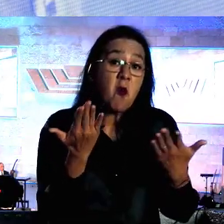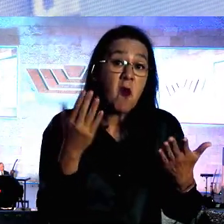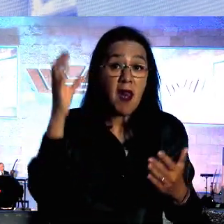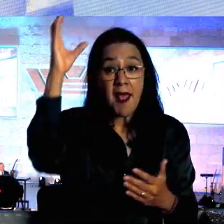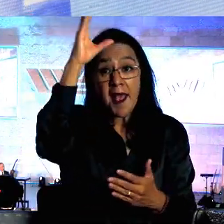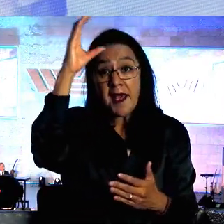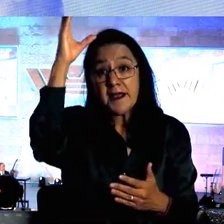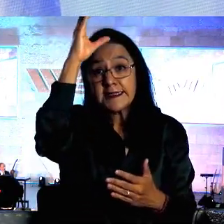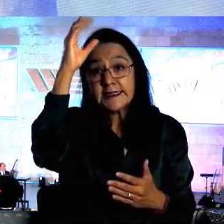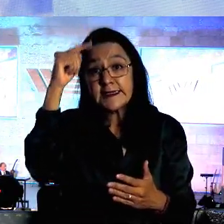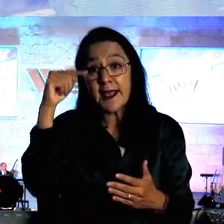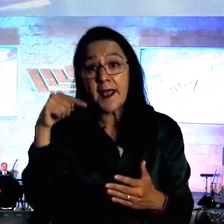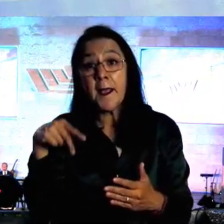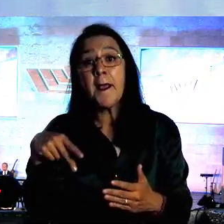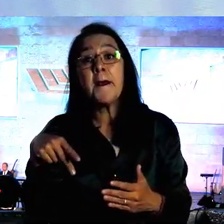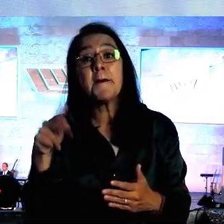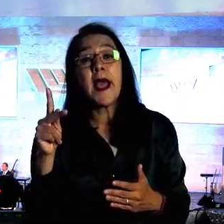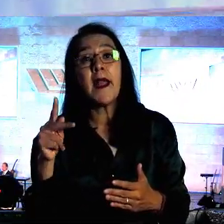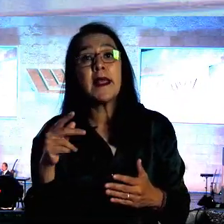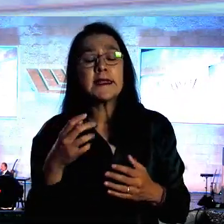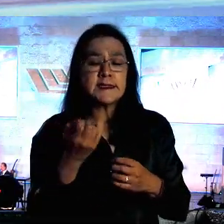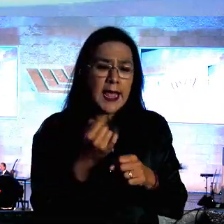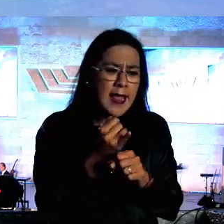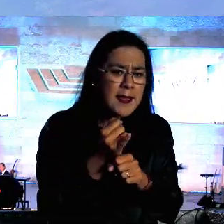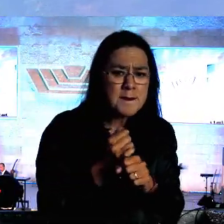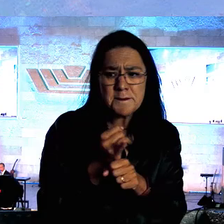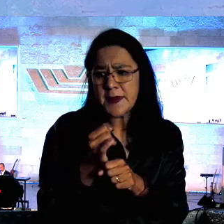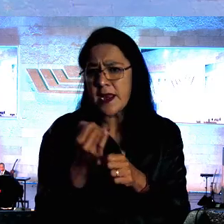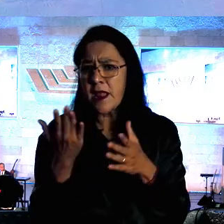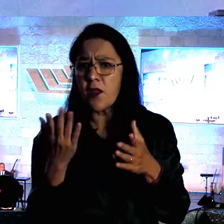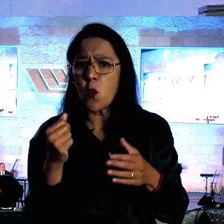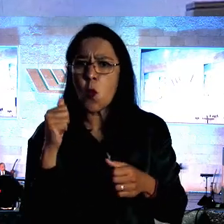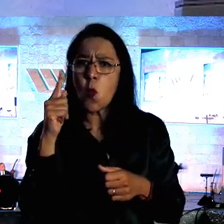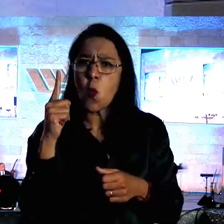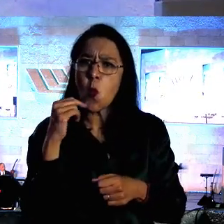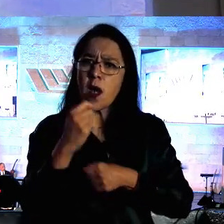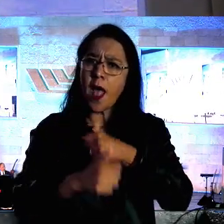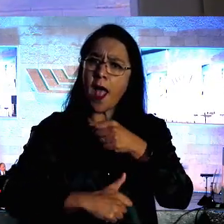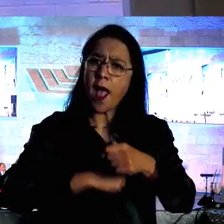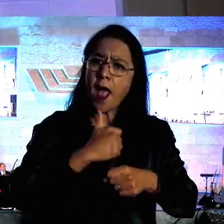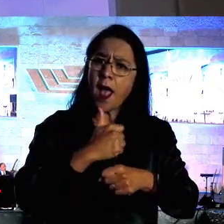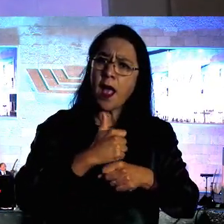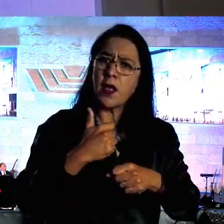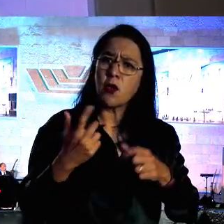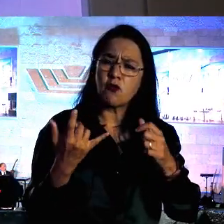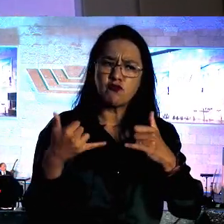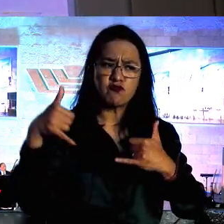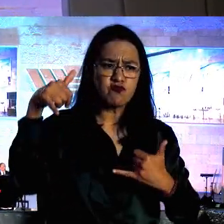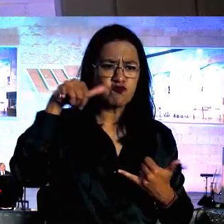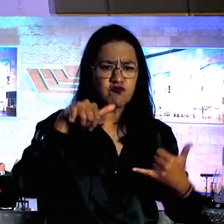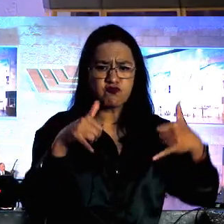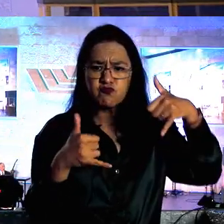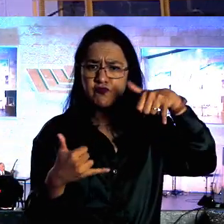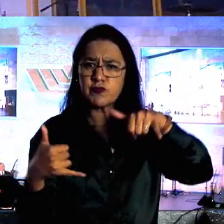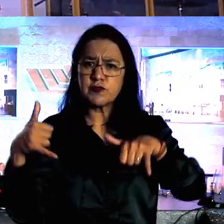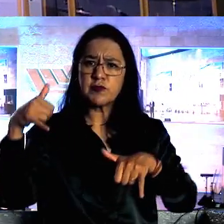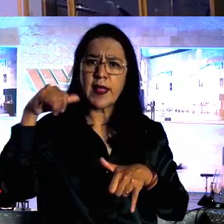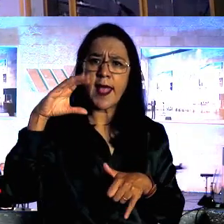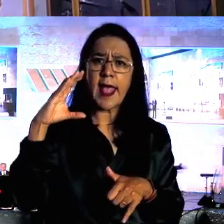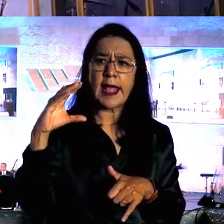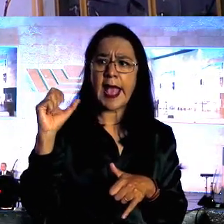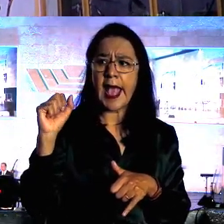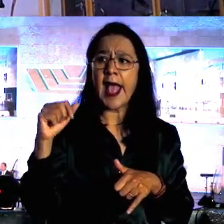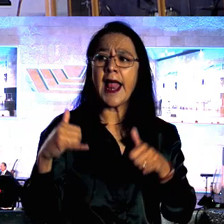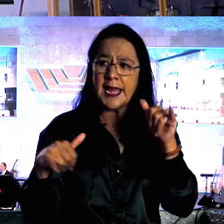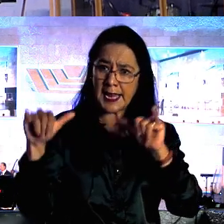y han hecho experimentos y productos que tienen un año porque les consta cuando les hacen las pruebas de carbono parece que tuvieran millones